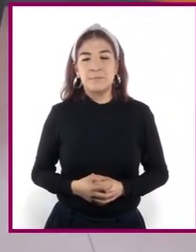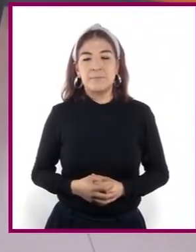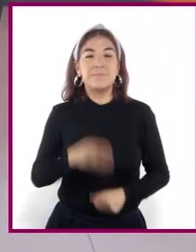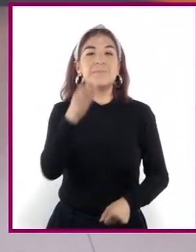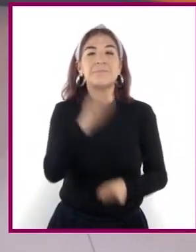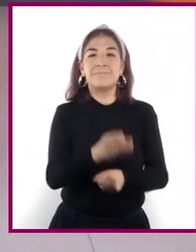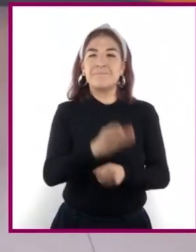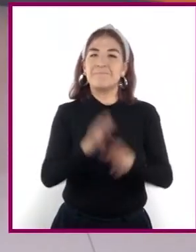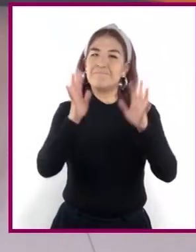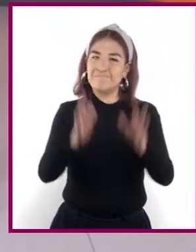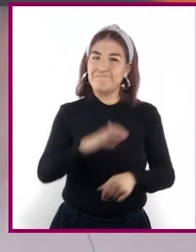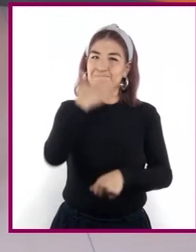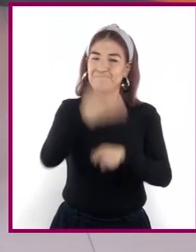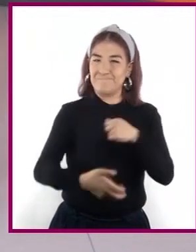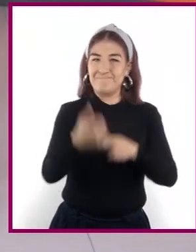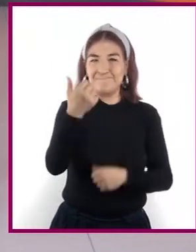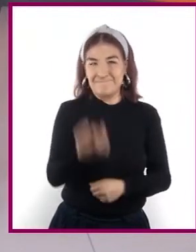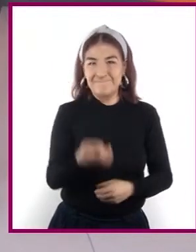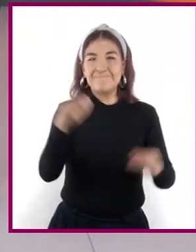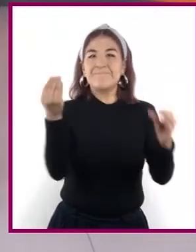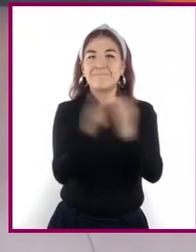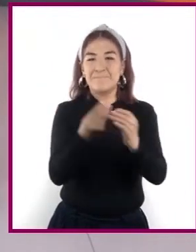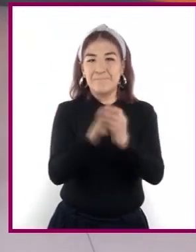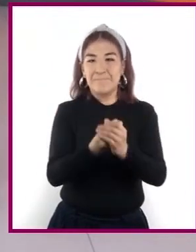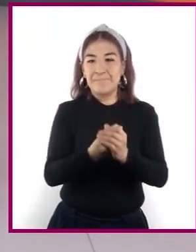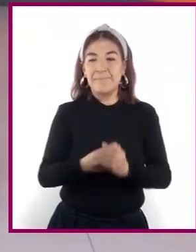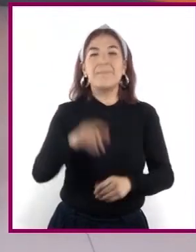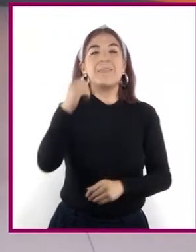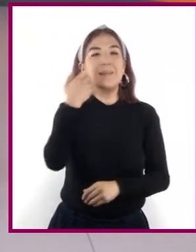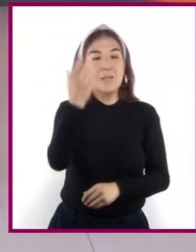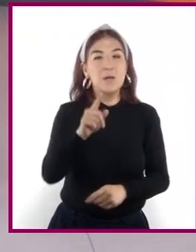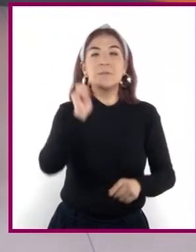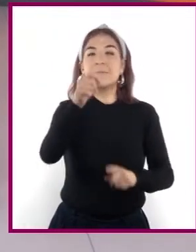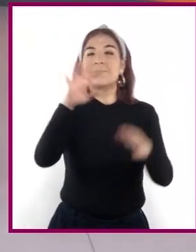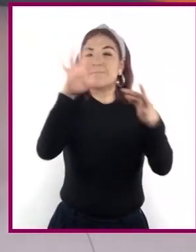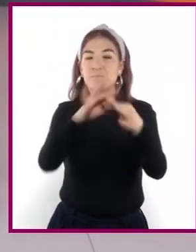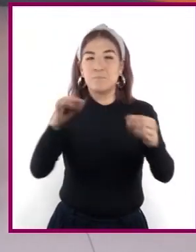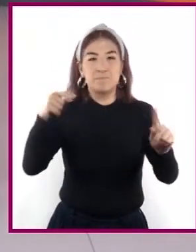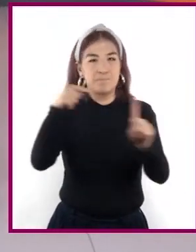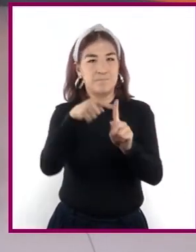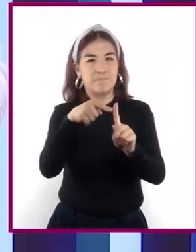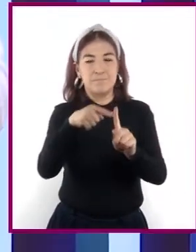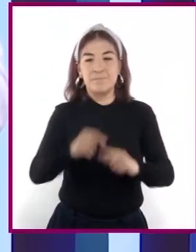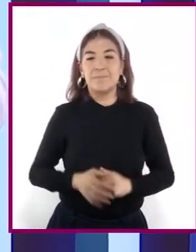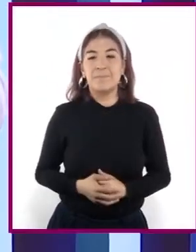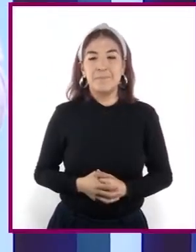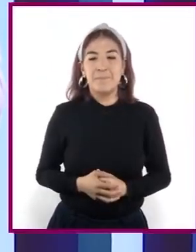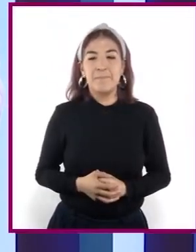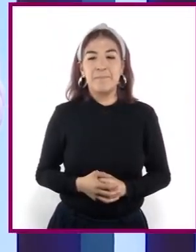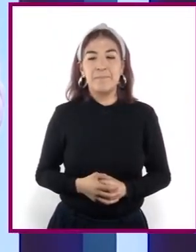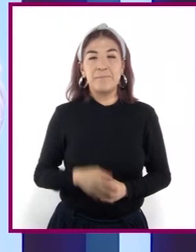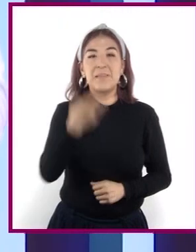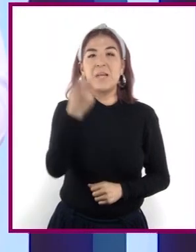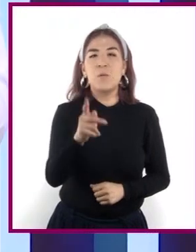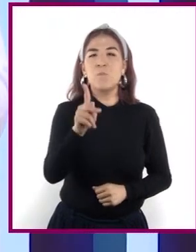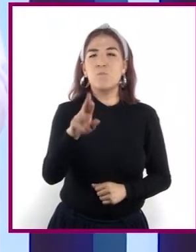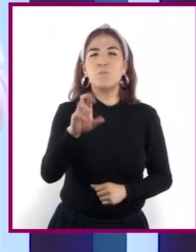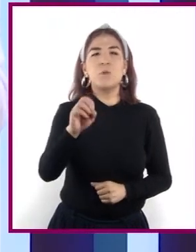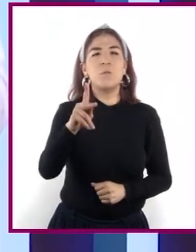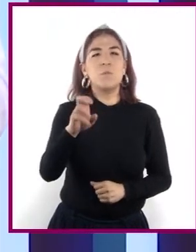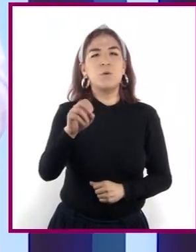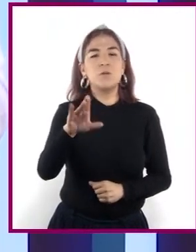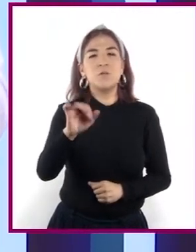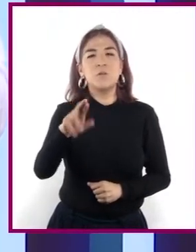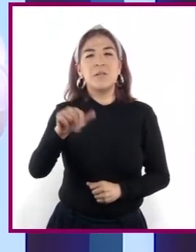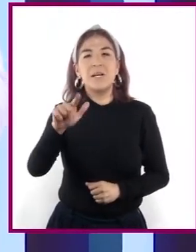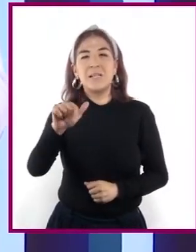Estamos por finalizar esta sesión, por lo que queremos enfatizar en lo siguiente. La proporcionalidad es uno